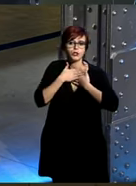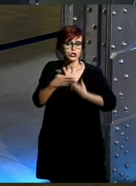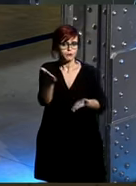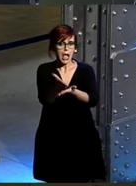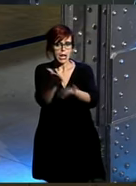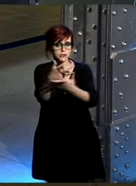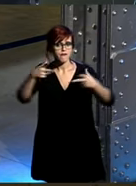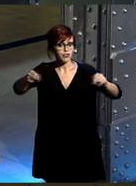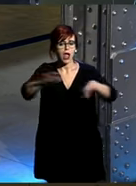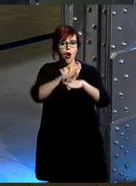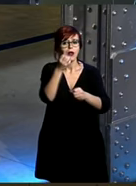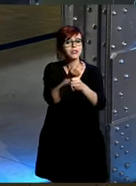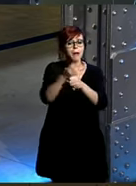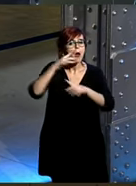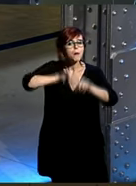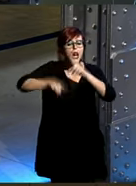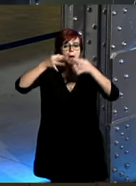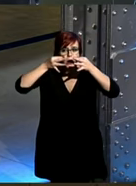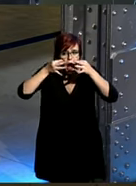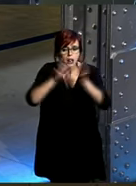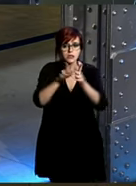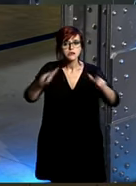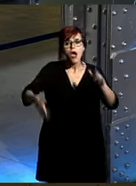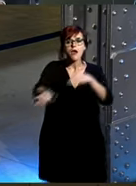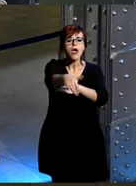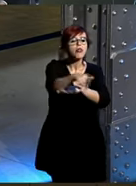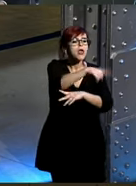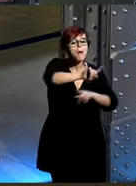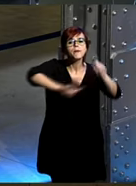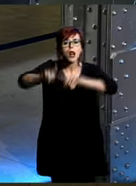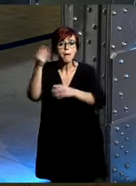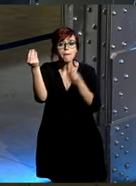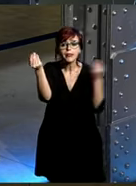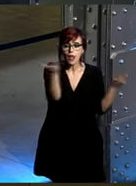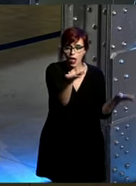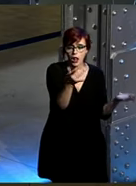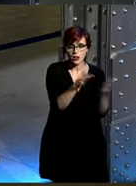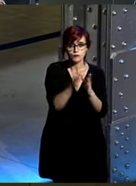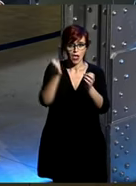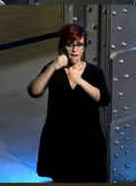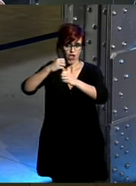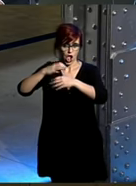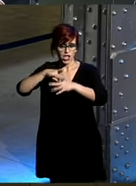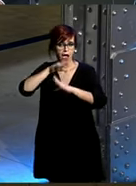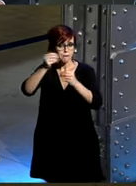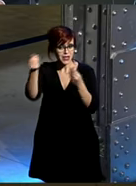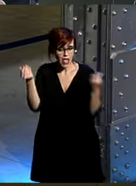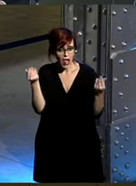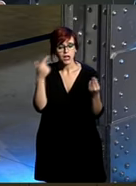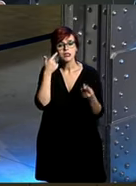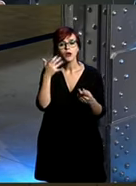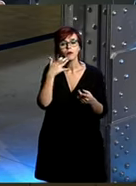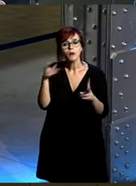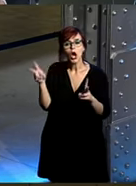clases, vamos a empezar a trabajar en problemas reales. Sal a la calle, identifica problemas ambientales, era biología ambiental, problemas ambientales que